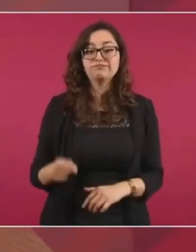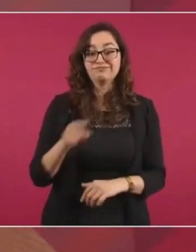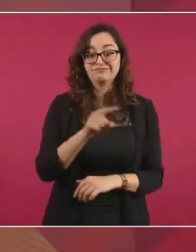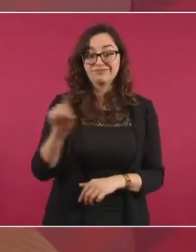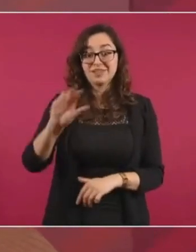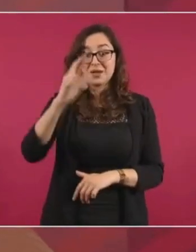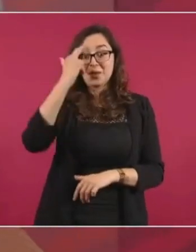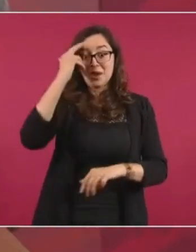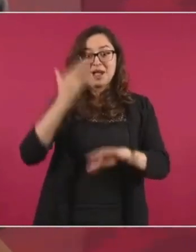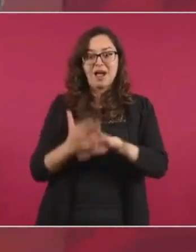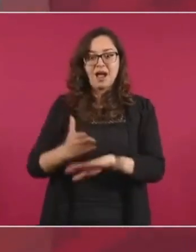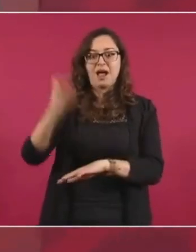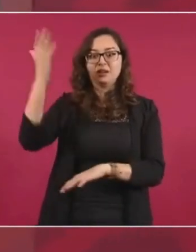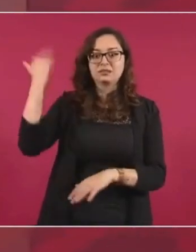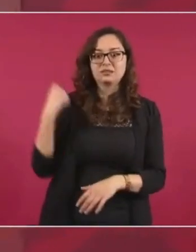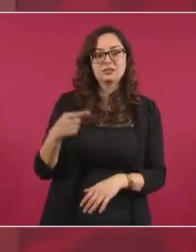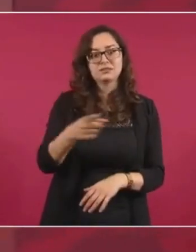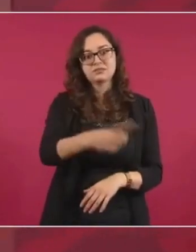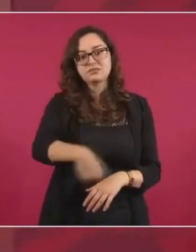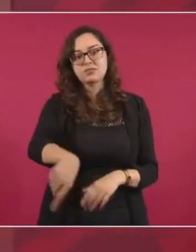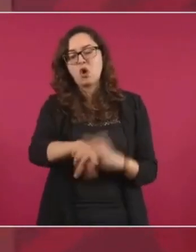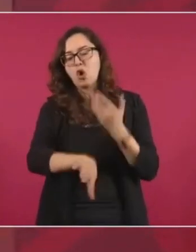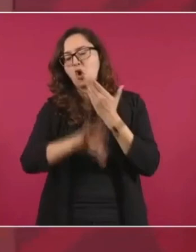campaña en contra, ya se han ido